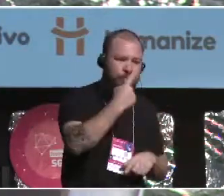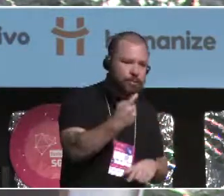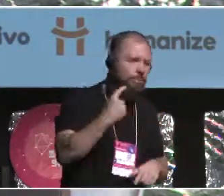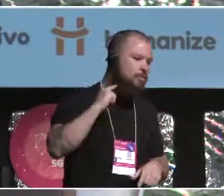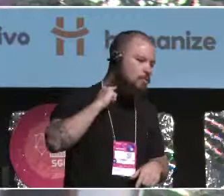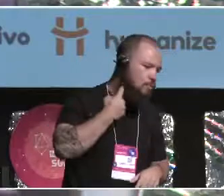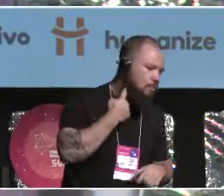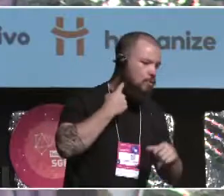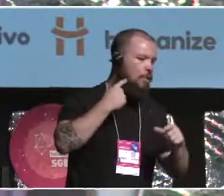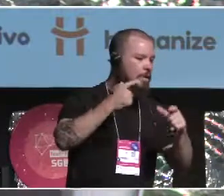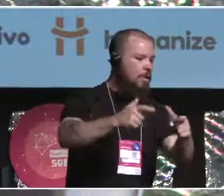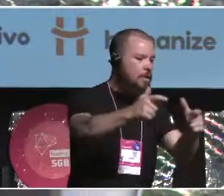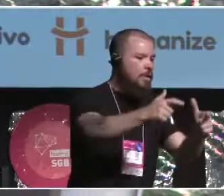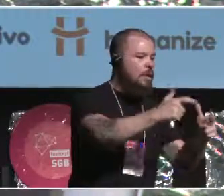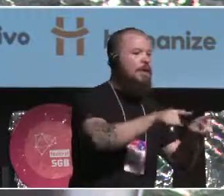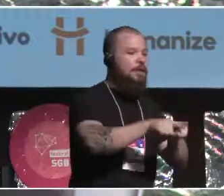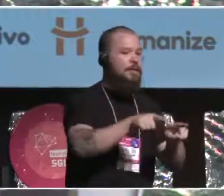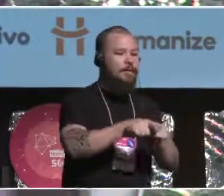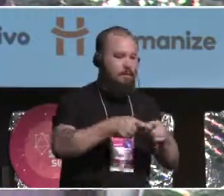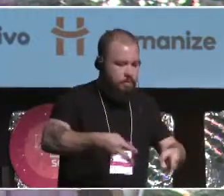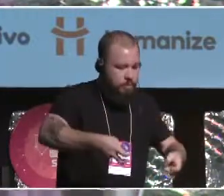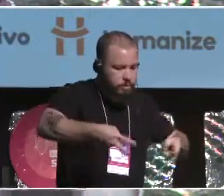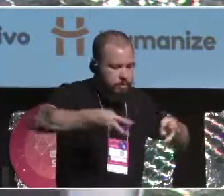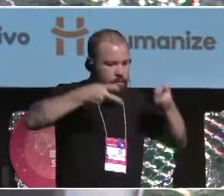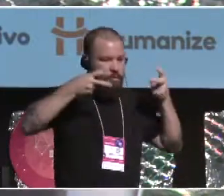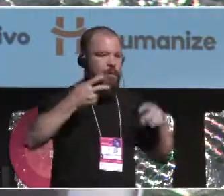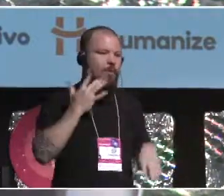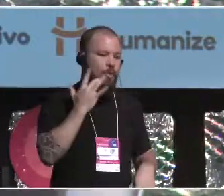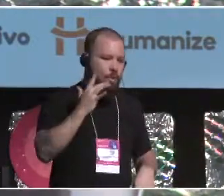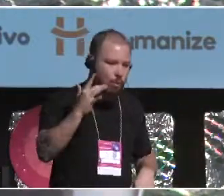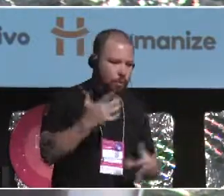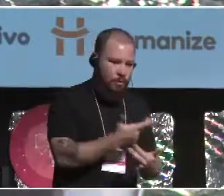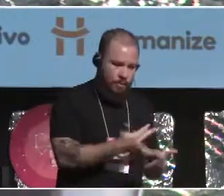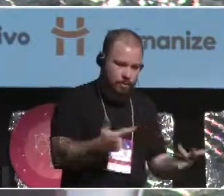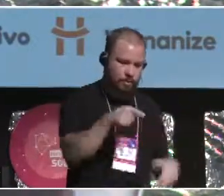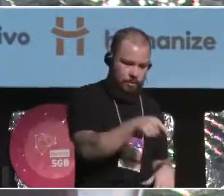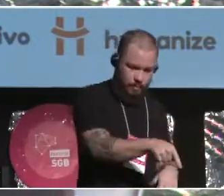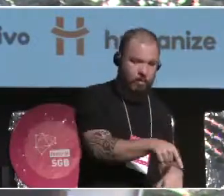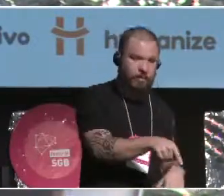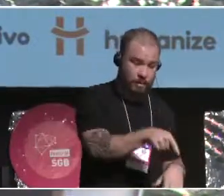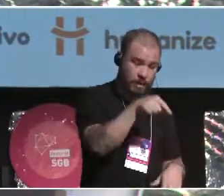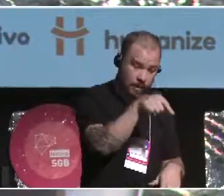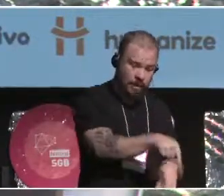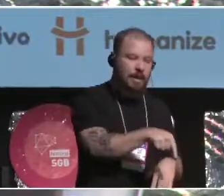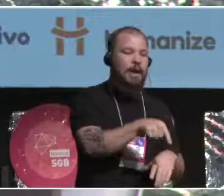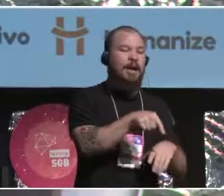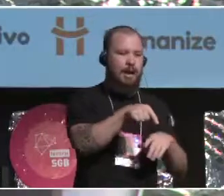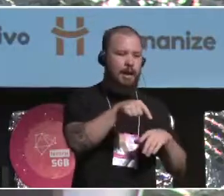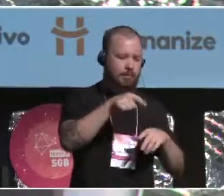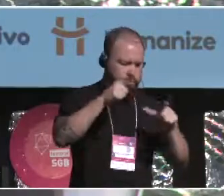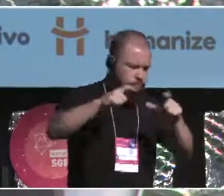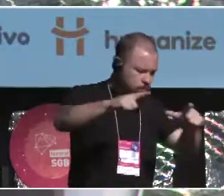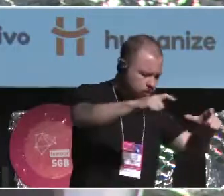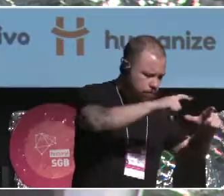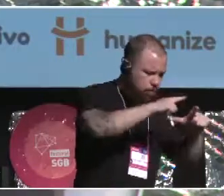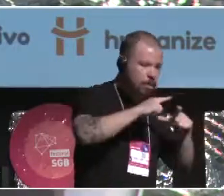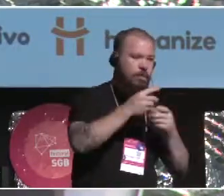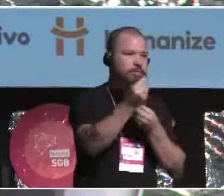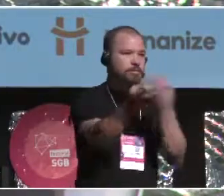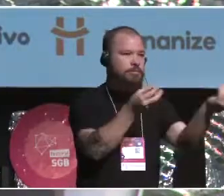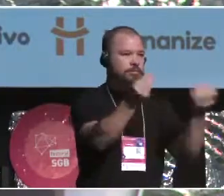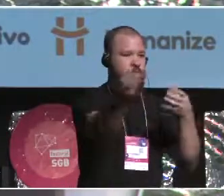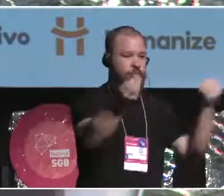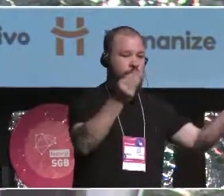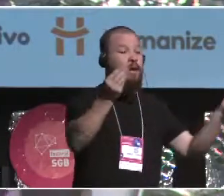es un impacto, claro, se están donando datos, se están capacitando, ahí está involucrada la NASA y otros actores del